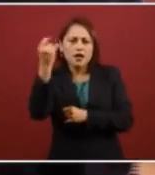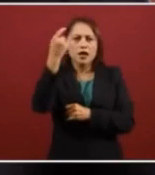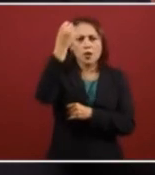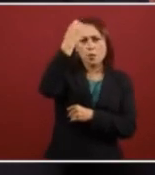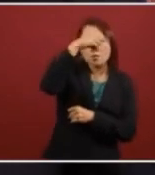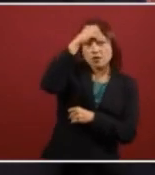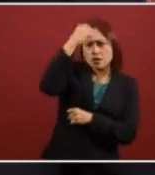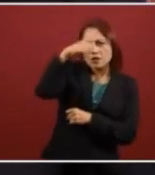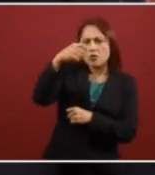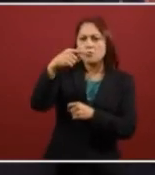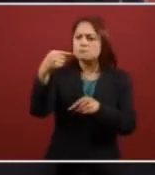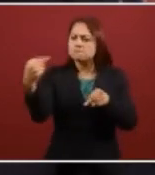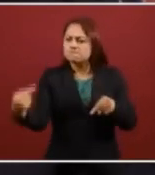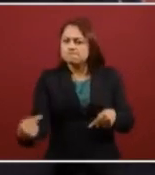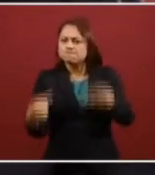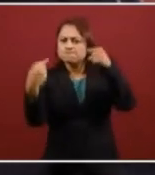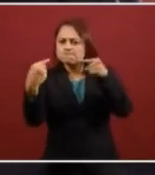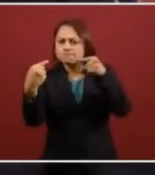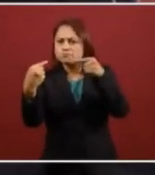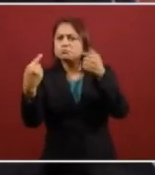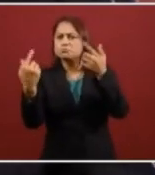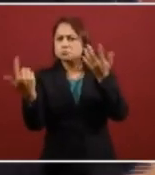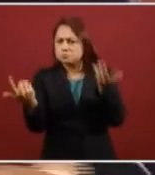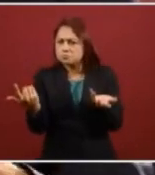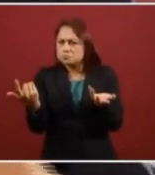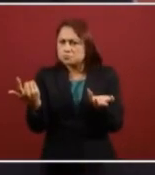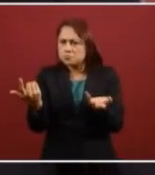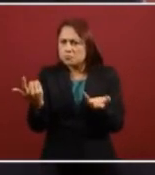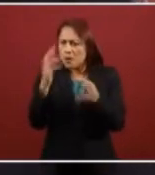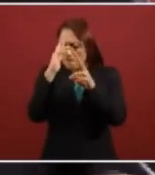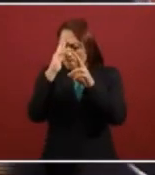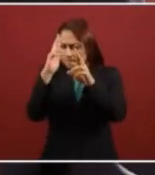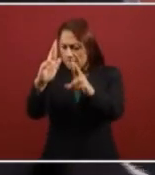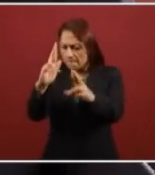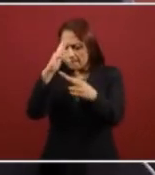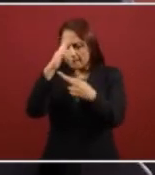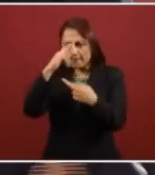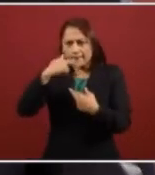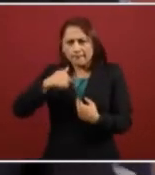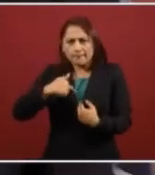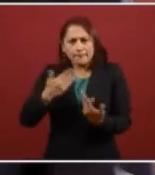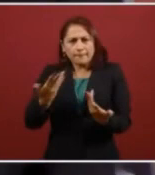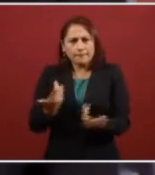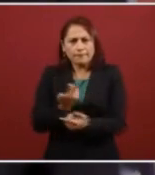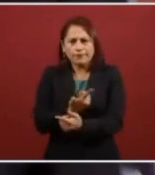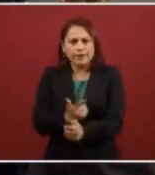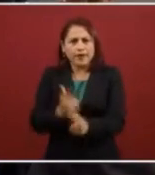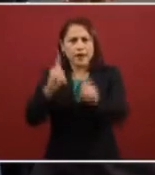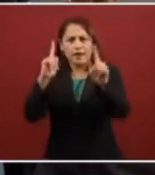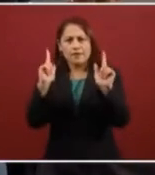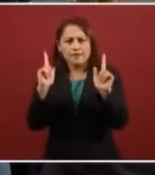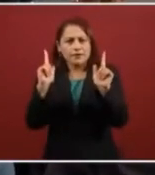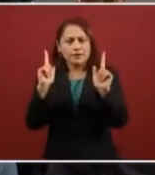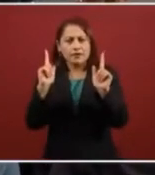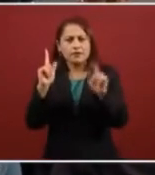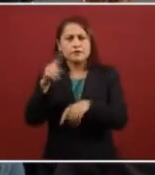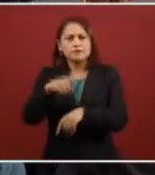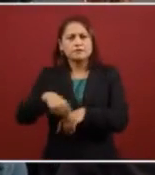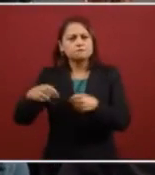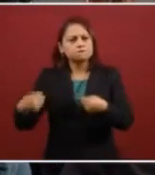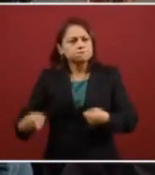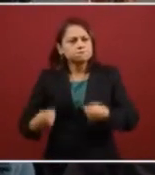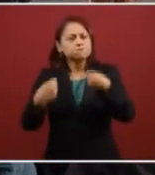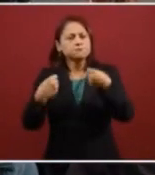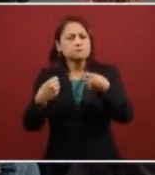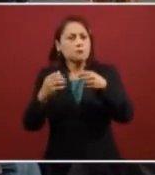nada más garantizar el derecho a disentir and you can only guarantee the right to dissent and liberties which are y no